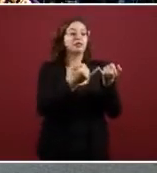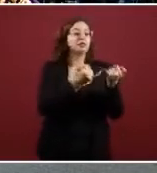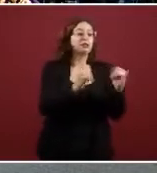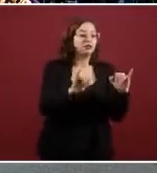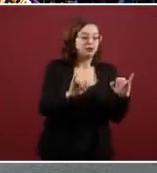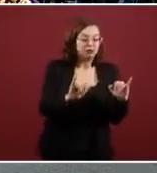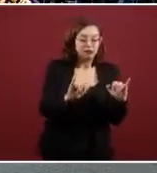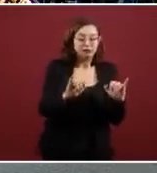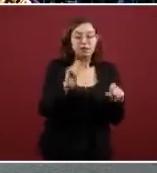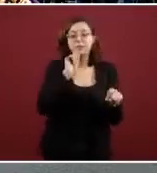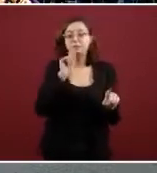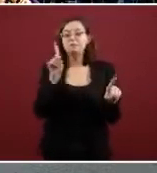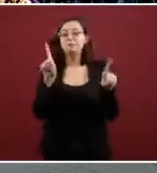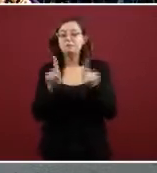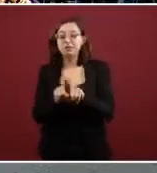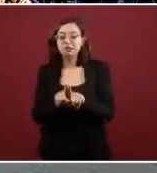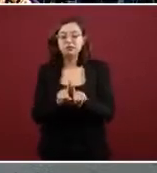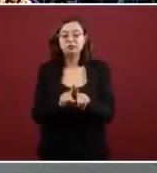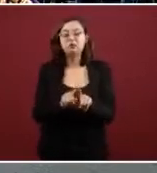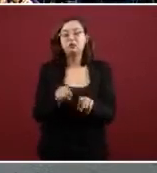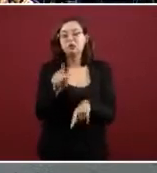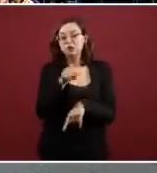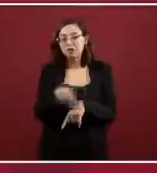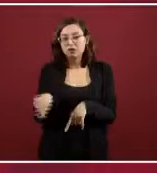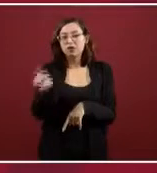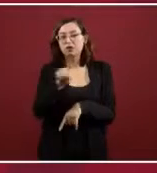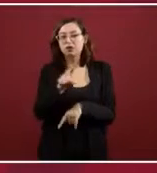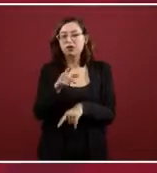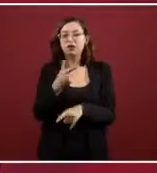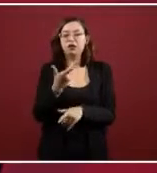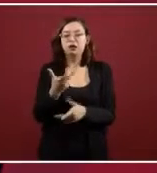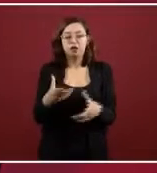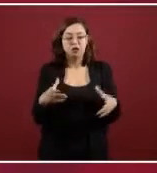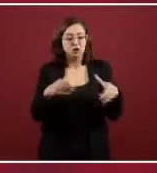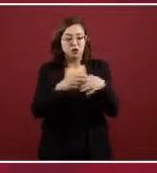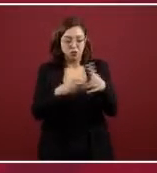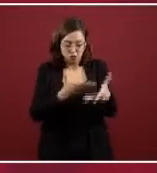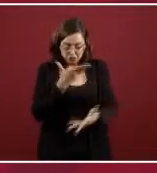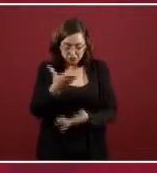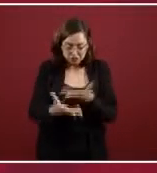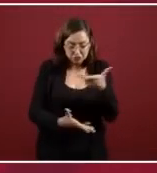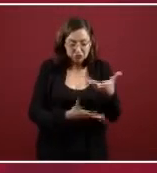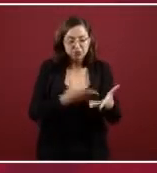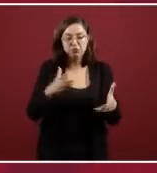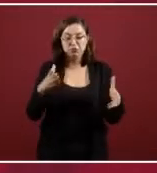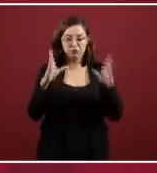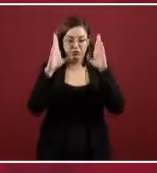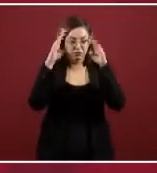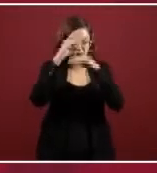boletines o pasquines al servicio del conservadurismo,